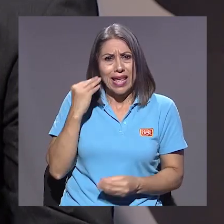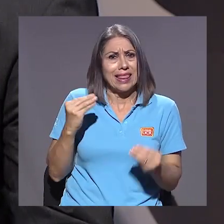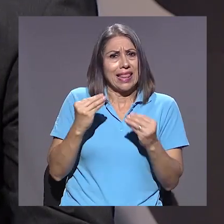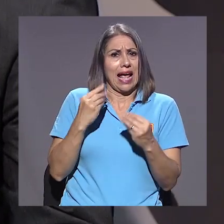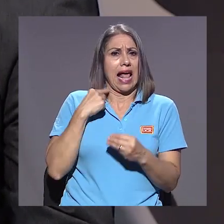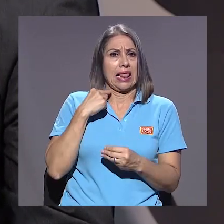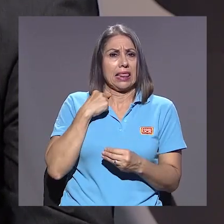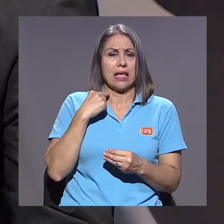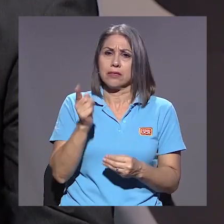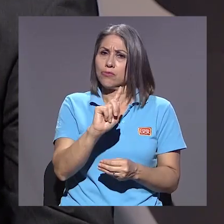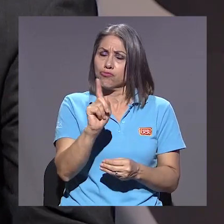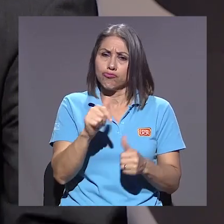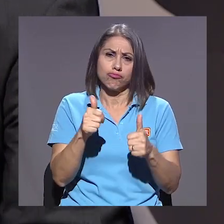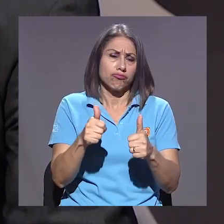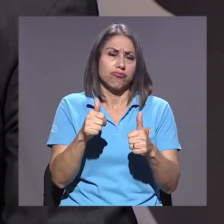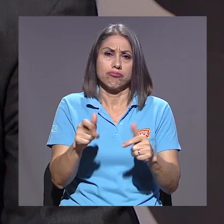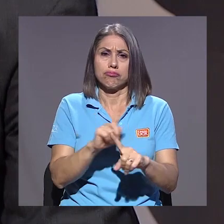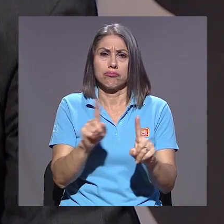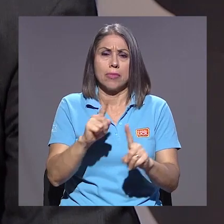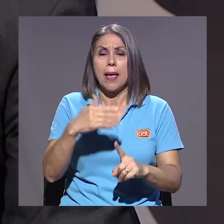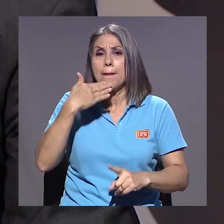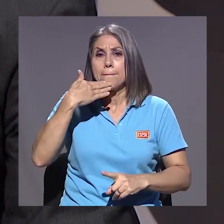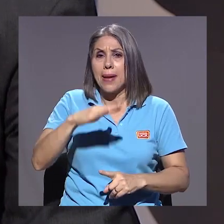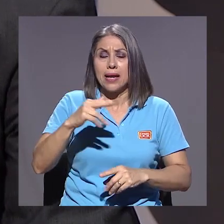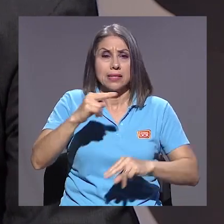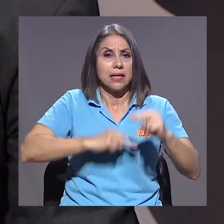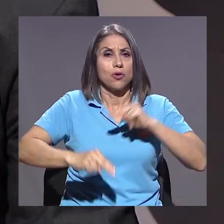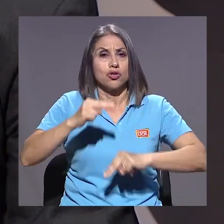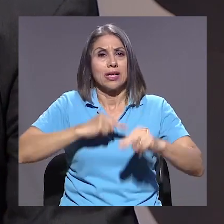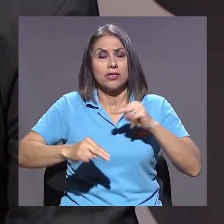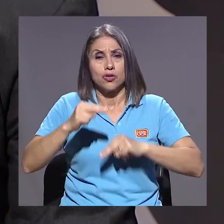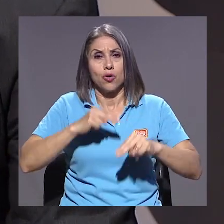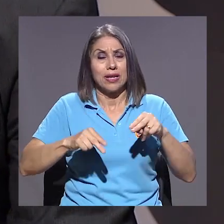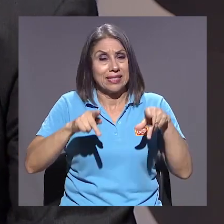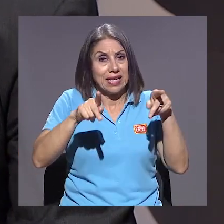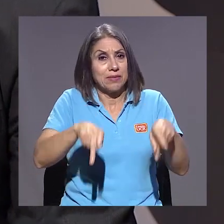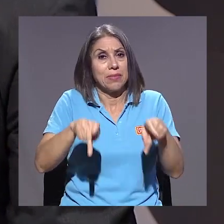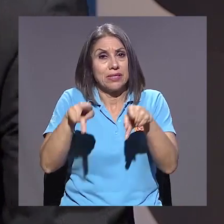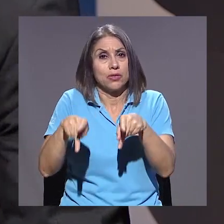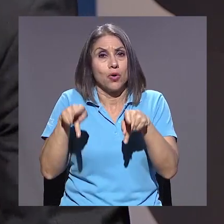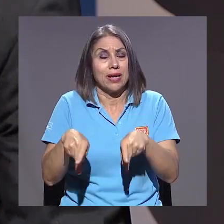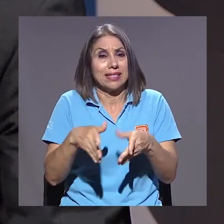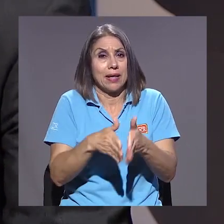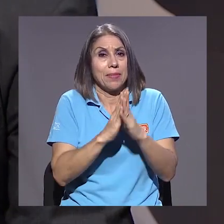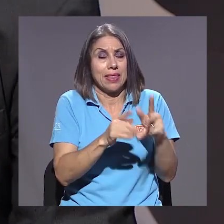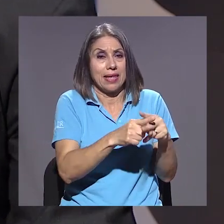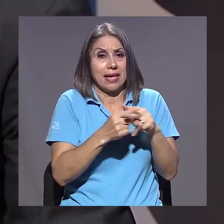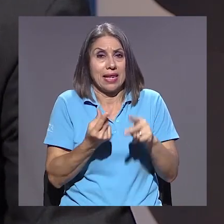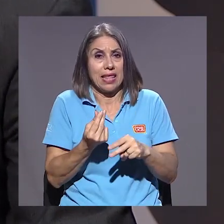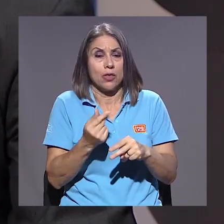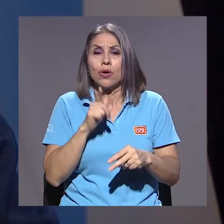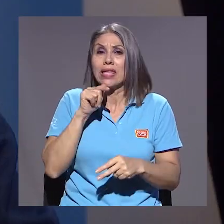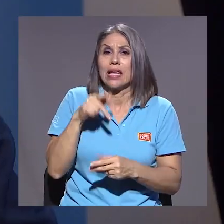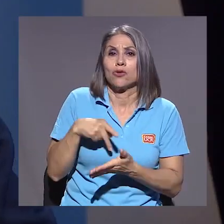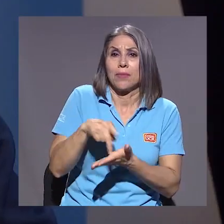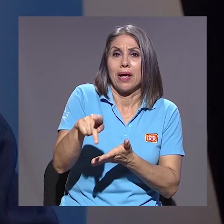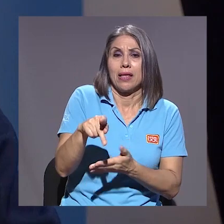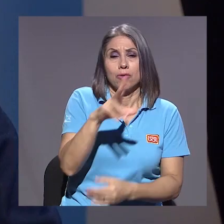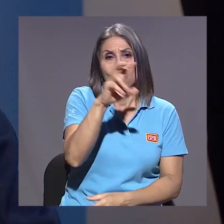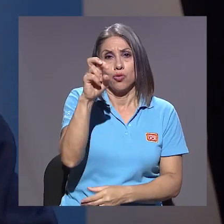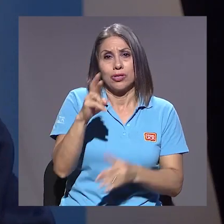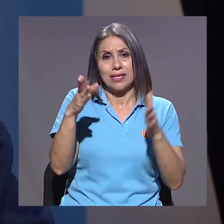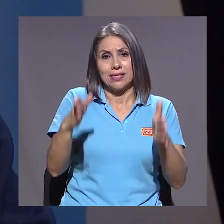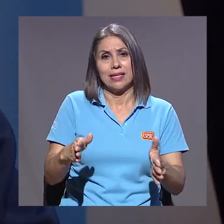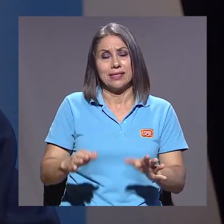es viable. Malas negociaciones de los sujetos de crédito que se podían tener y que lo están pagando los costarricenses. Bueno,